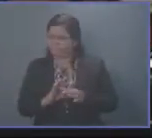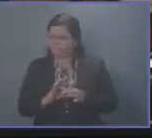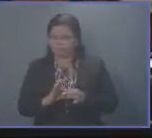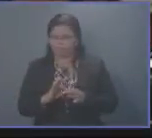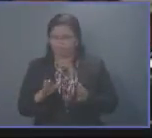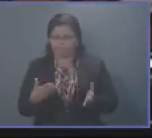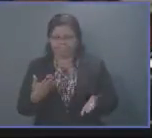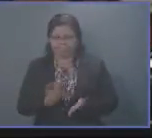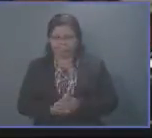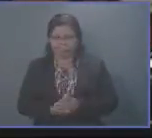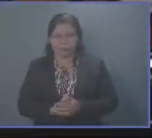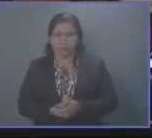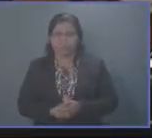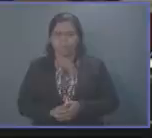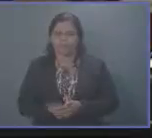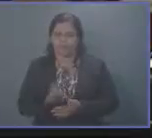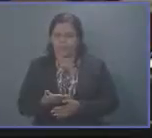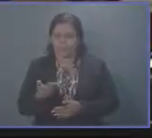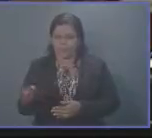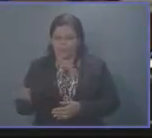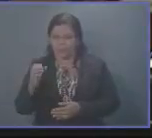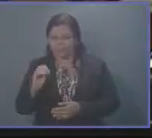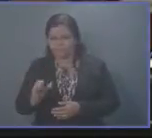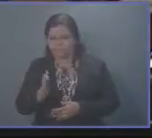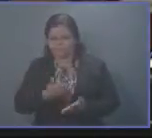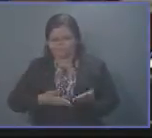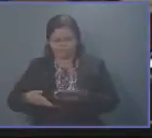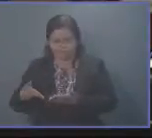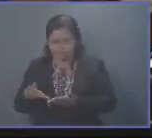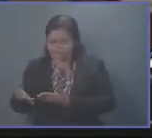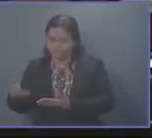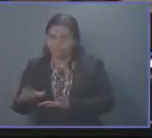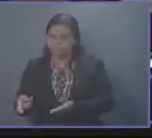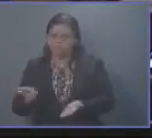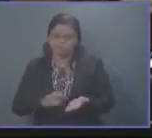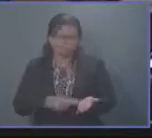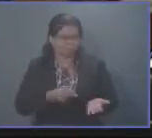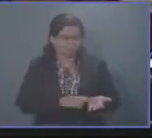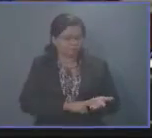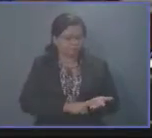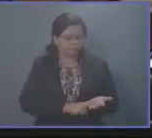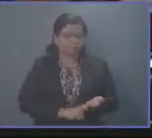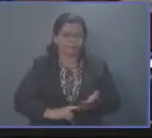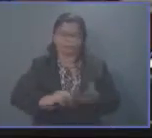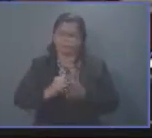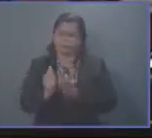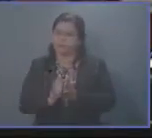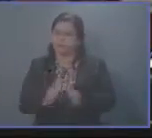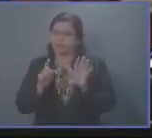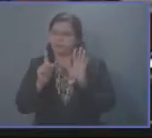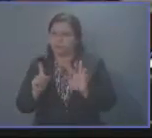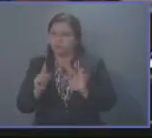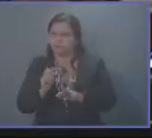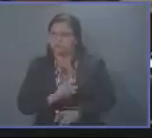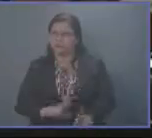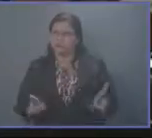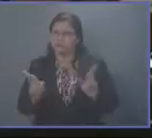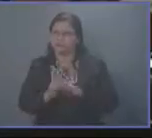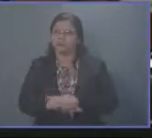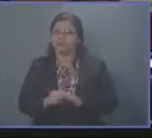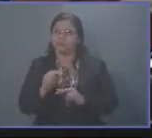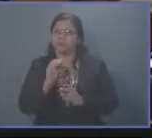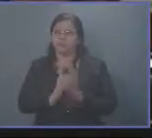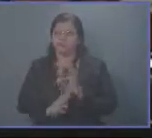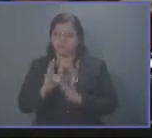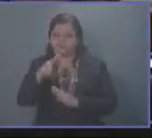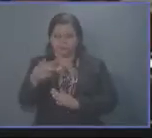no sean inherentes al producto o servicio contratado por el tarjetaviente. Artículo 6. Refórmese el inciso